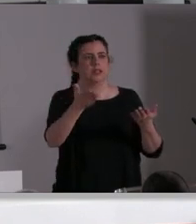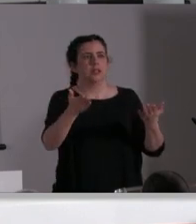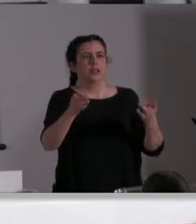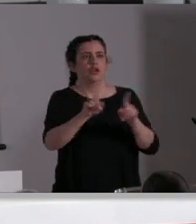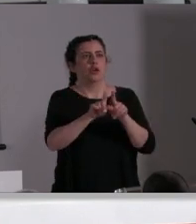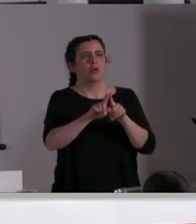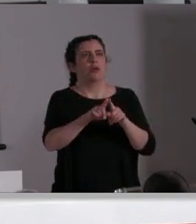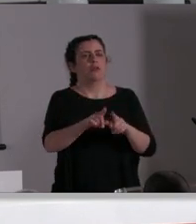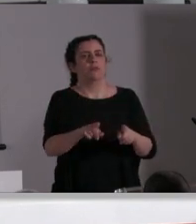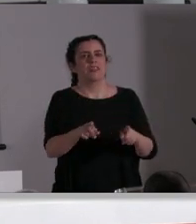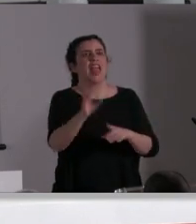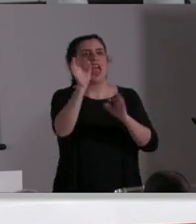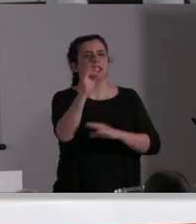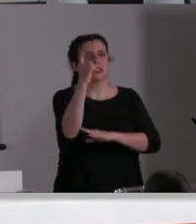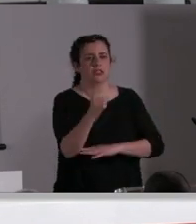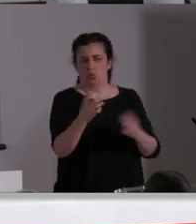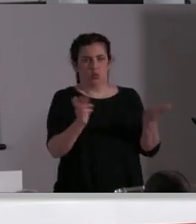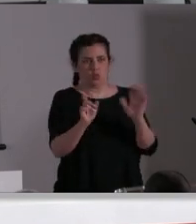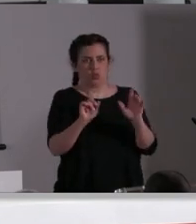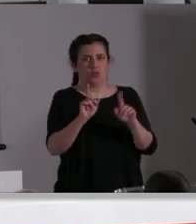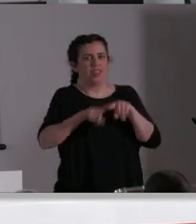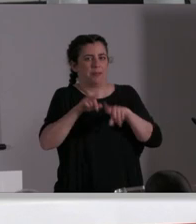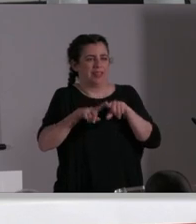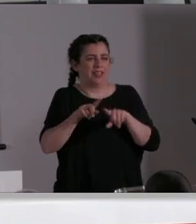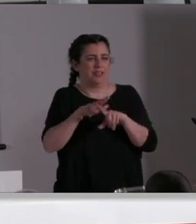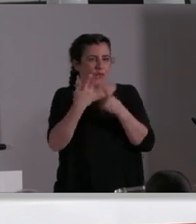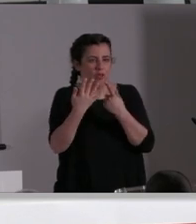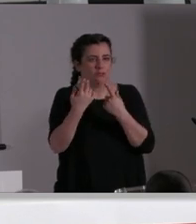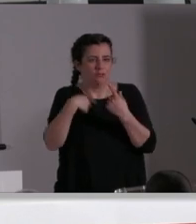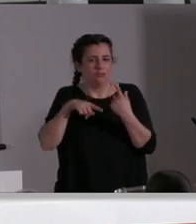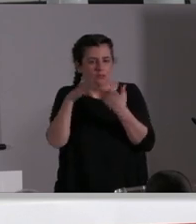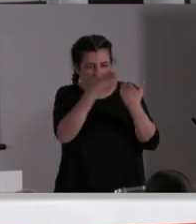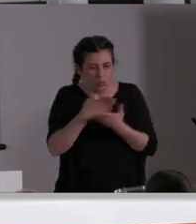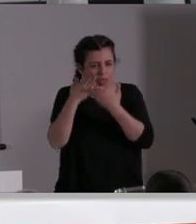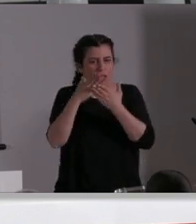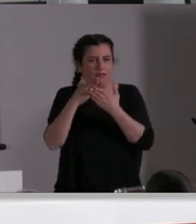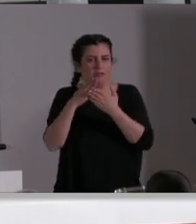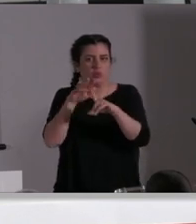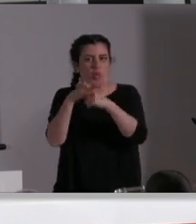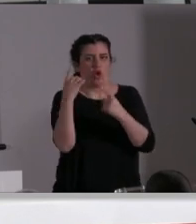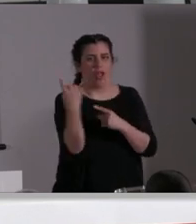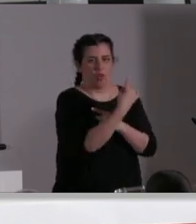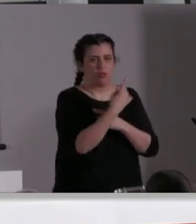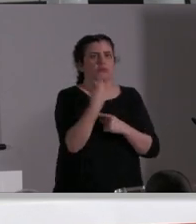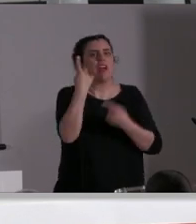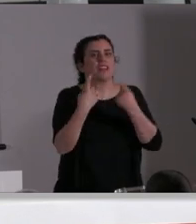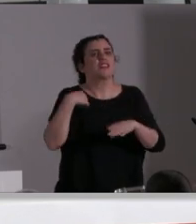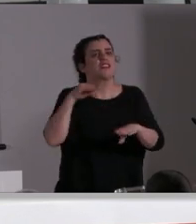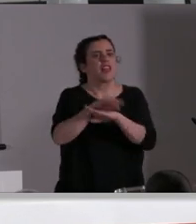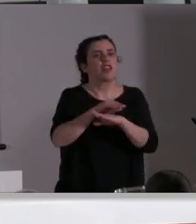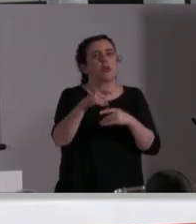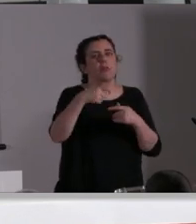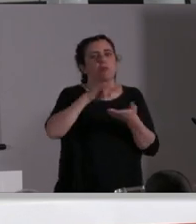como un punto fijo. Nosotros vamos a estudiar cada caso y hemos financiado muchos proyectos a 30 años